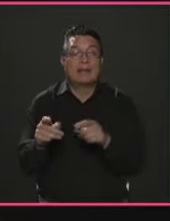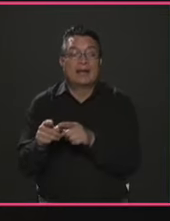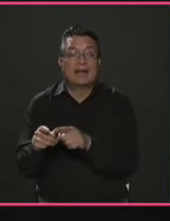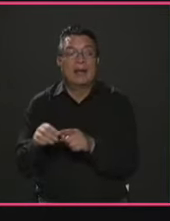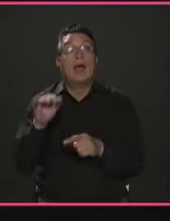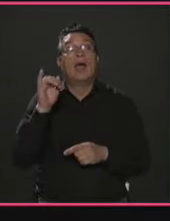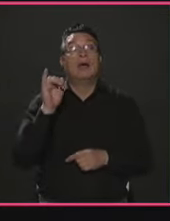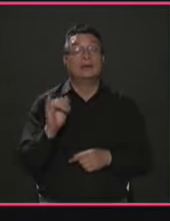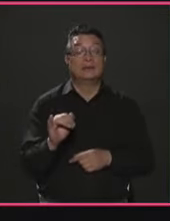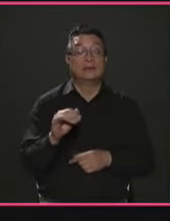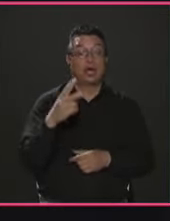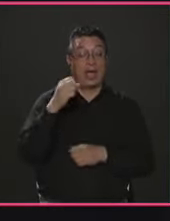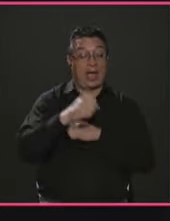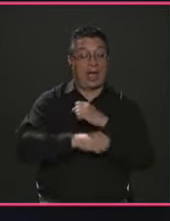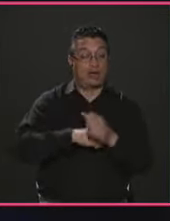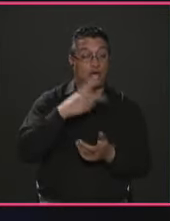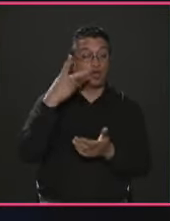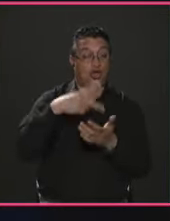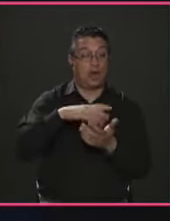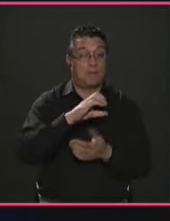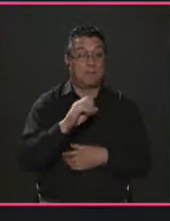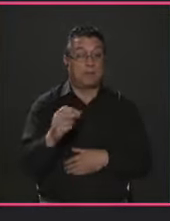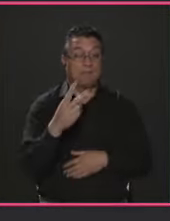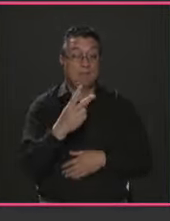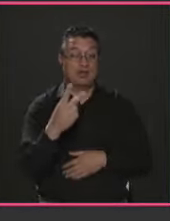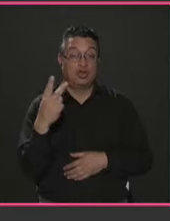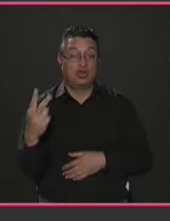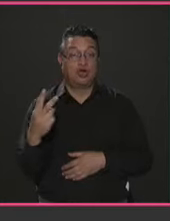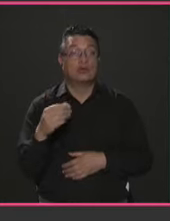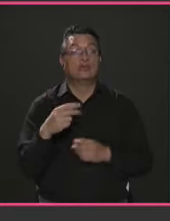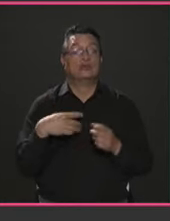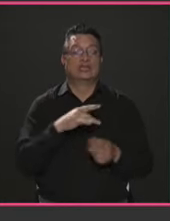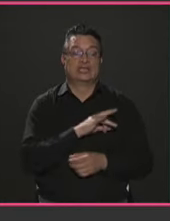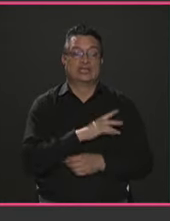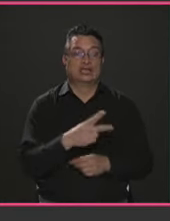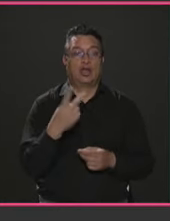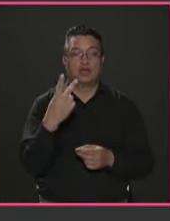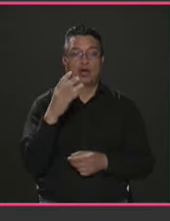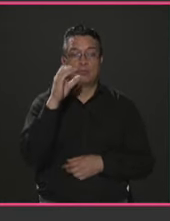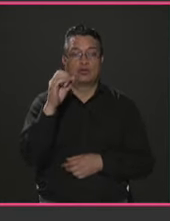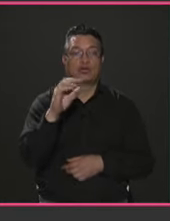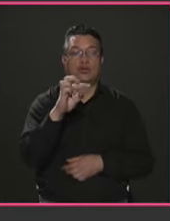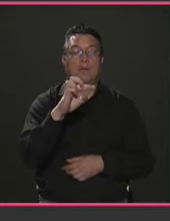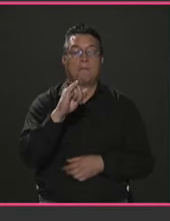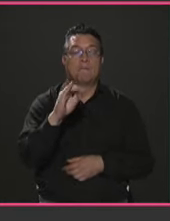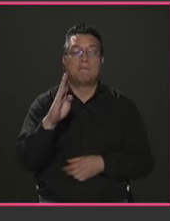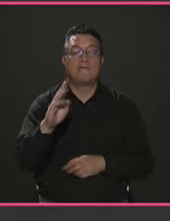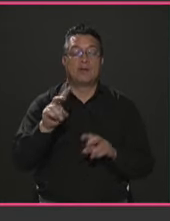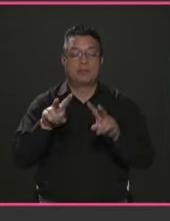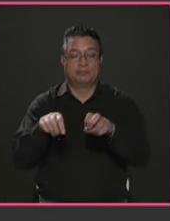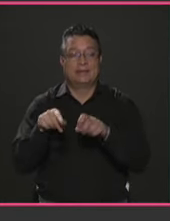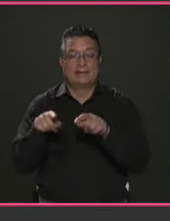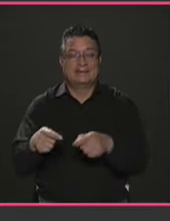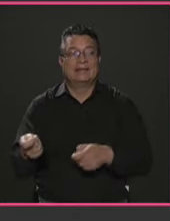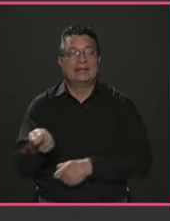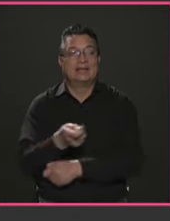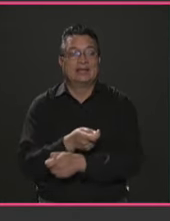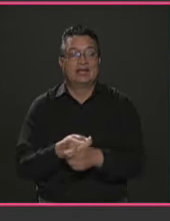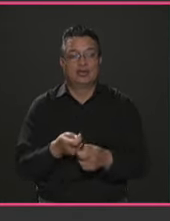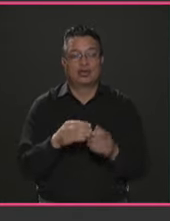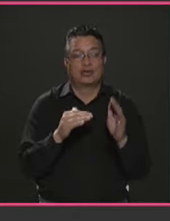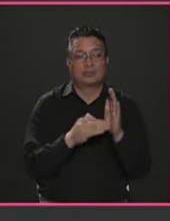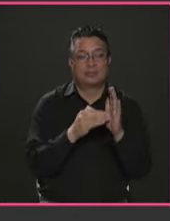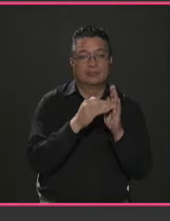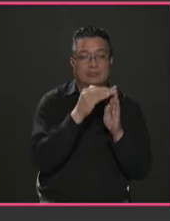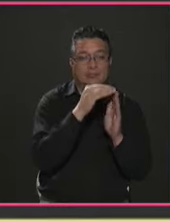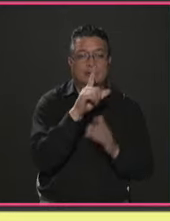año 2022 el estado chileno recaudó un 2% del pib por por esa negociación y por el aumento